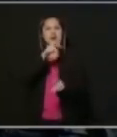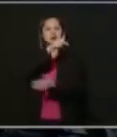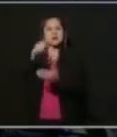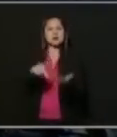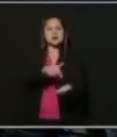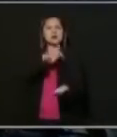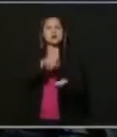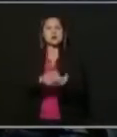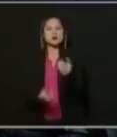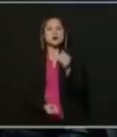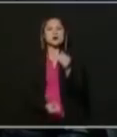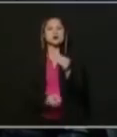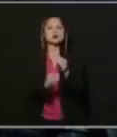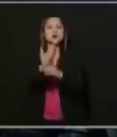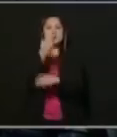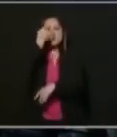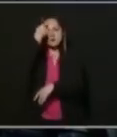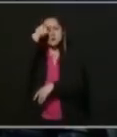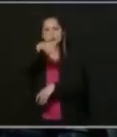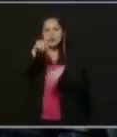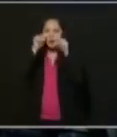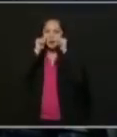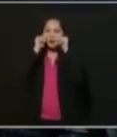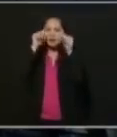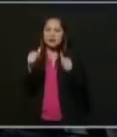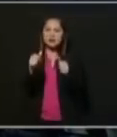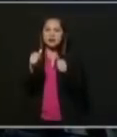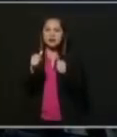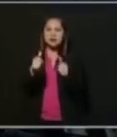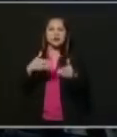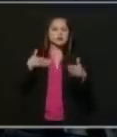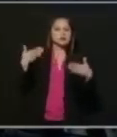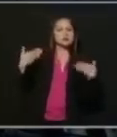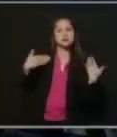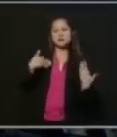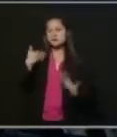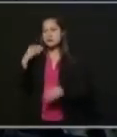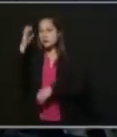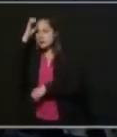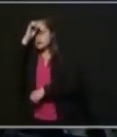recreación, el arte y la cultura del pueblo.